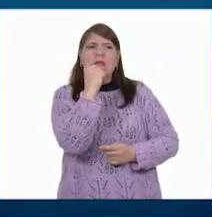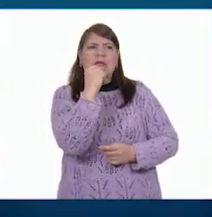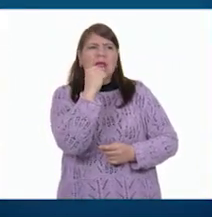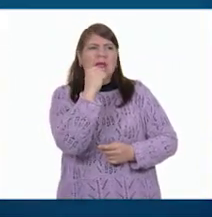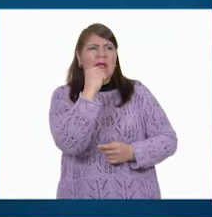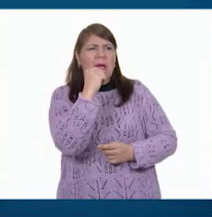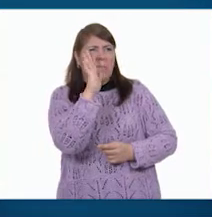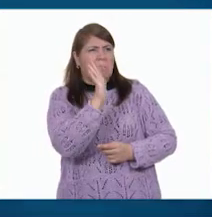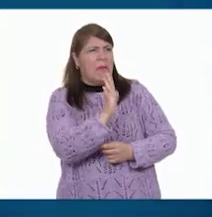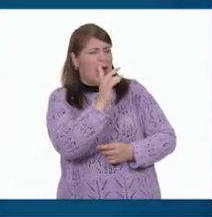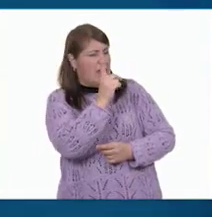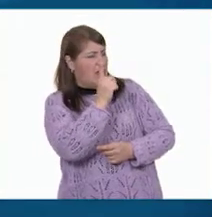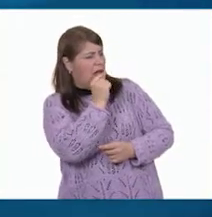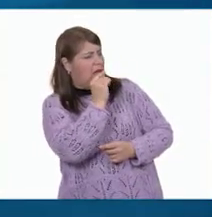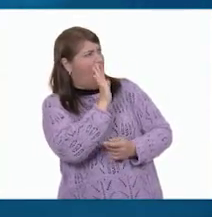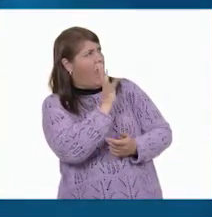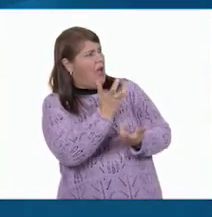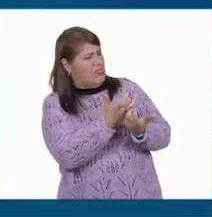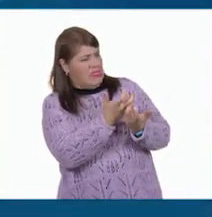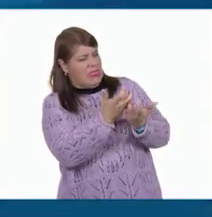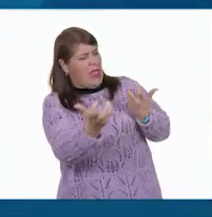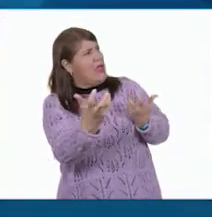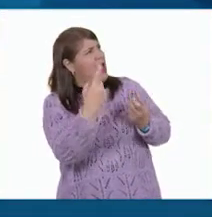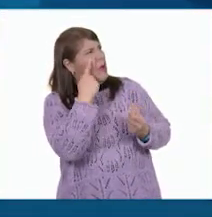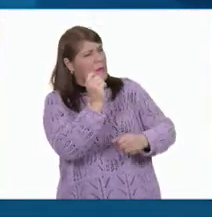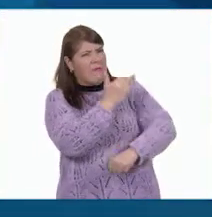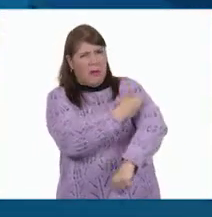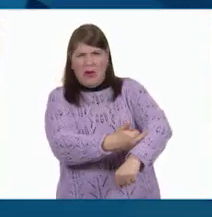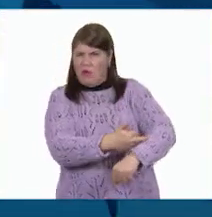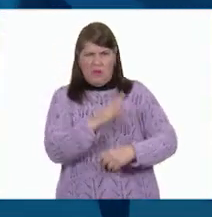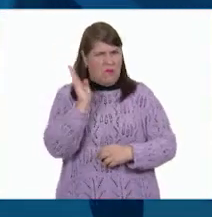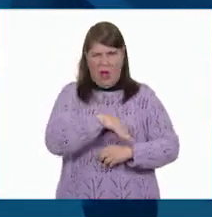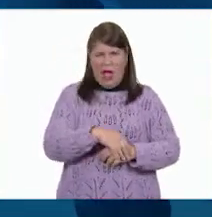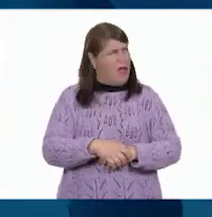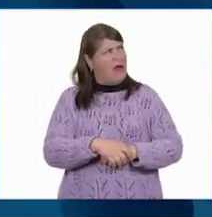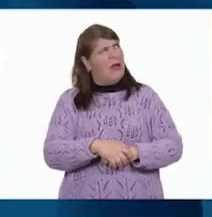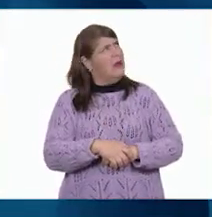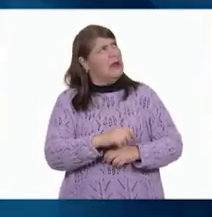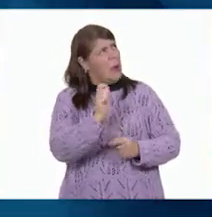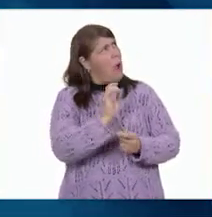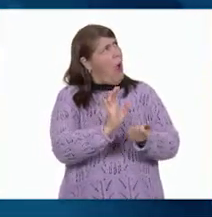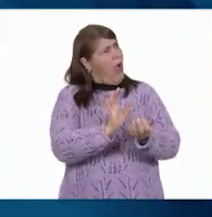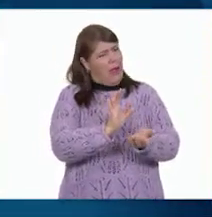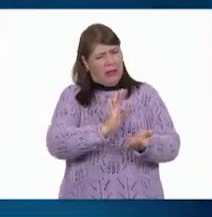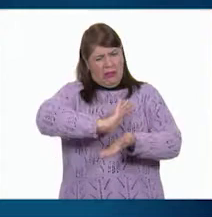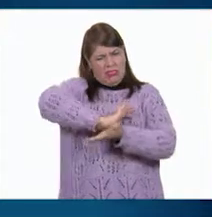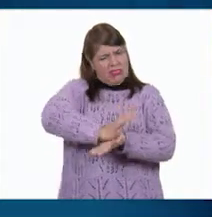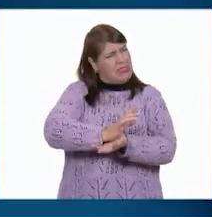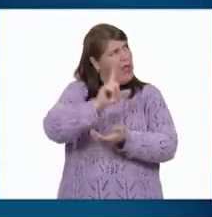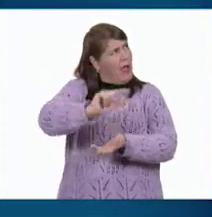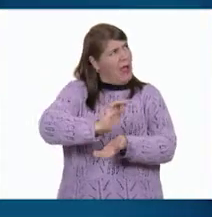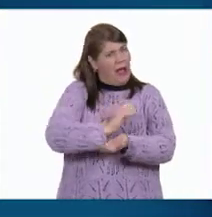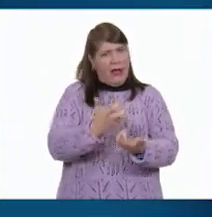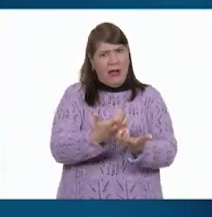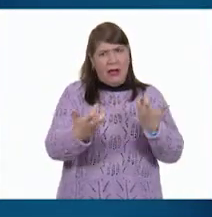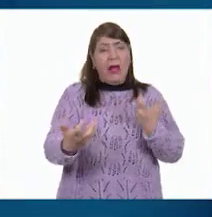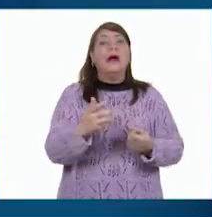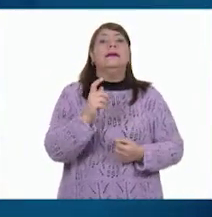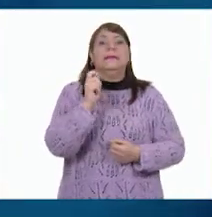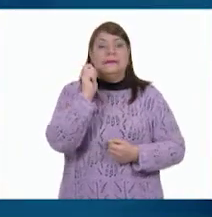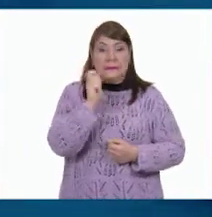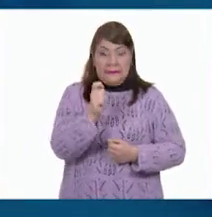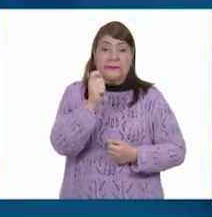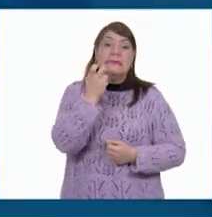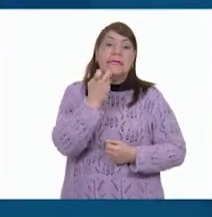Parece que expulsando a una familia. ¡Uy, qué mal, maestra! Los excluían. También se apreciaba por